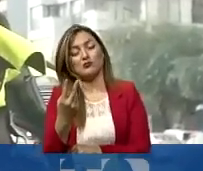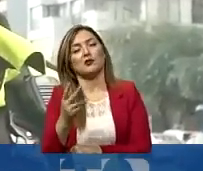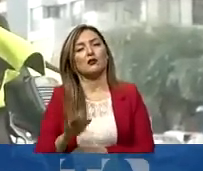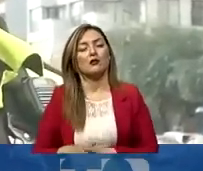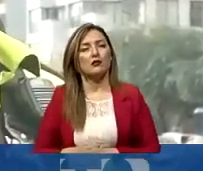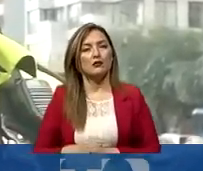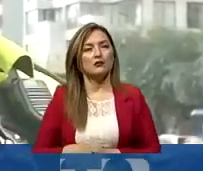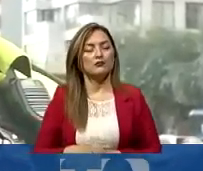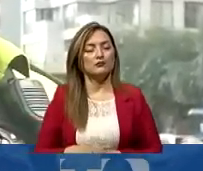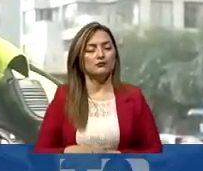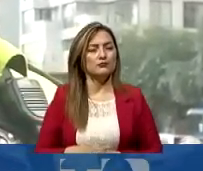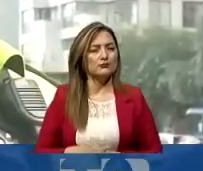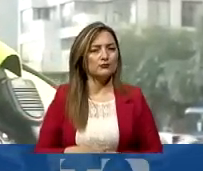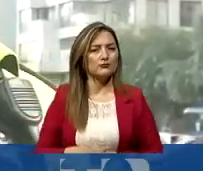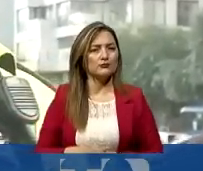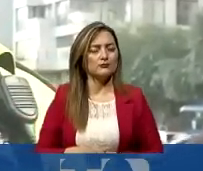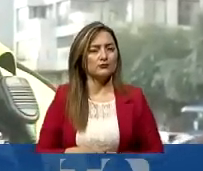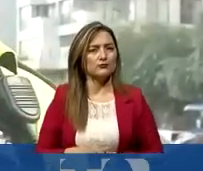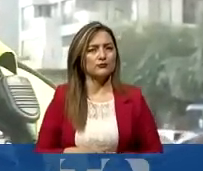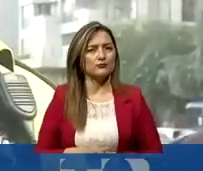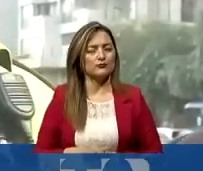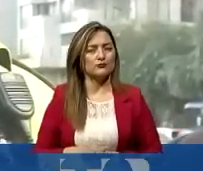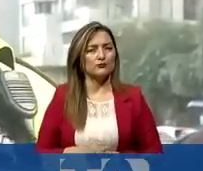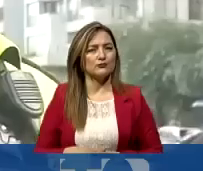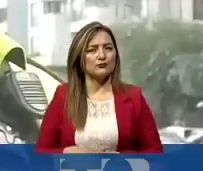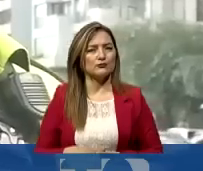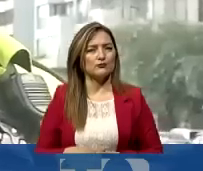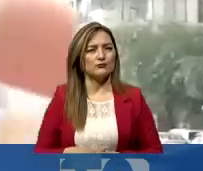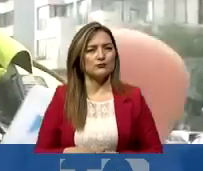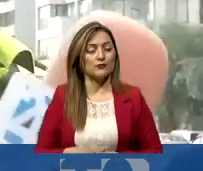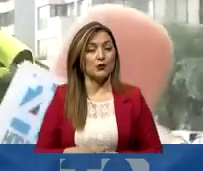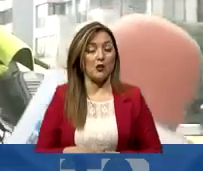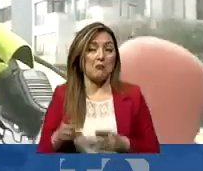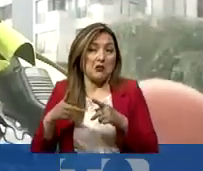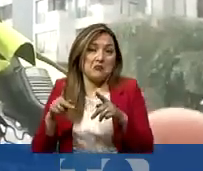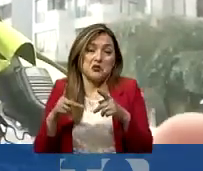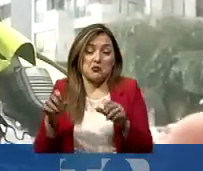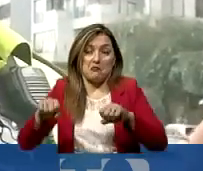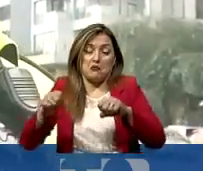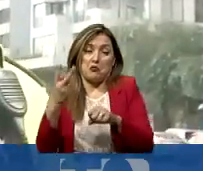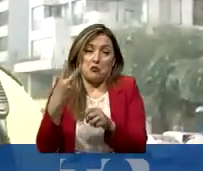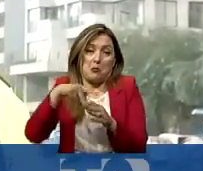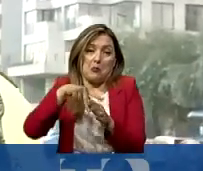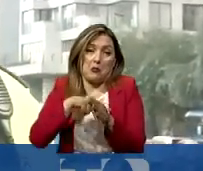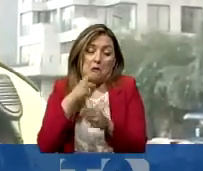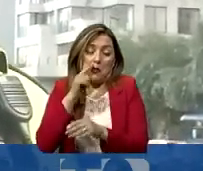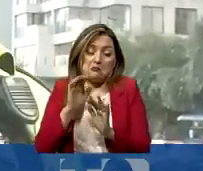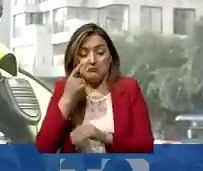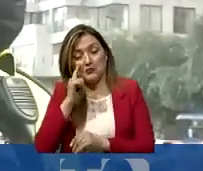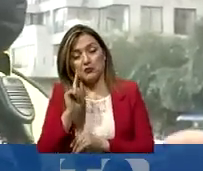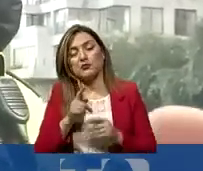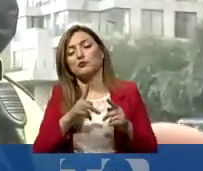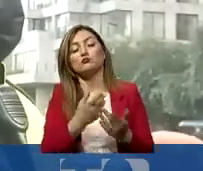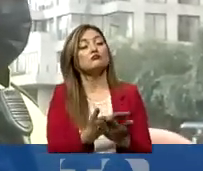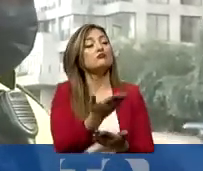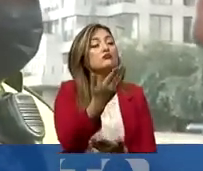salvedad del caso que la Agencia Nacional de Tránsito emitió. Nos comentaba también el comandante ayer dos temas